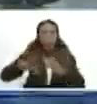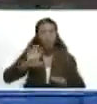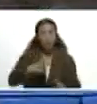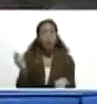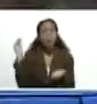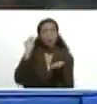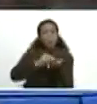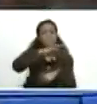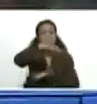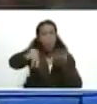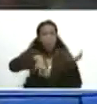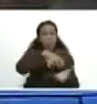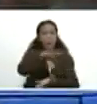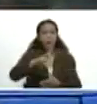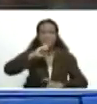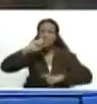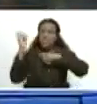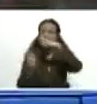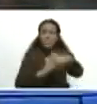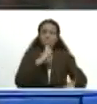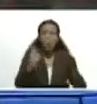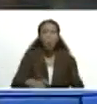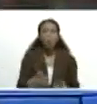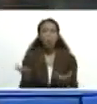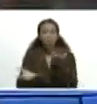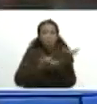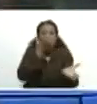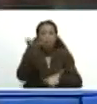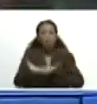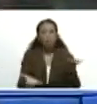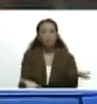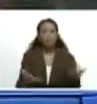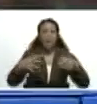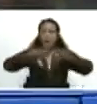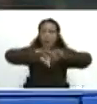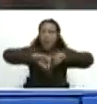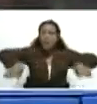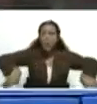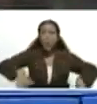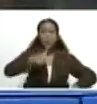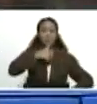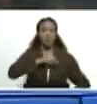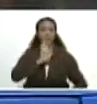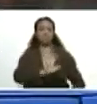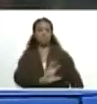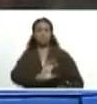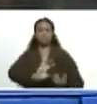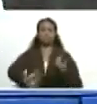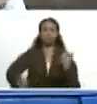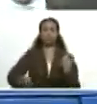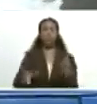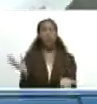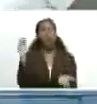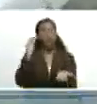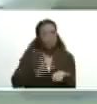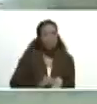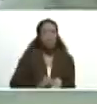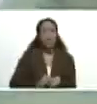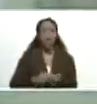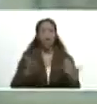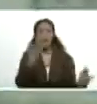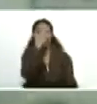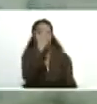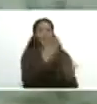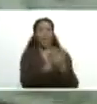¿Ustedes quieren otra vez el odio? ¿Ustedes quieren la división y la intolerancia otra vez? ¿Ustedes quieren el